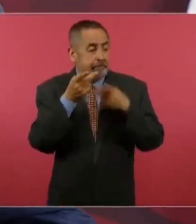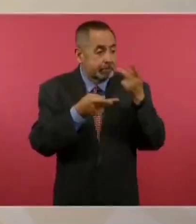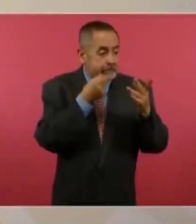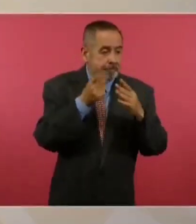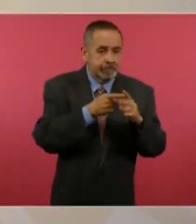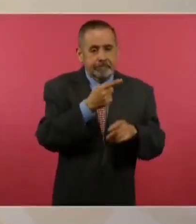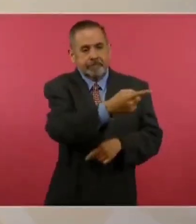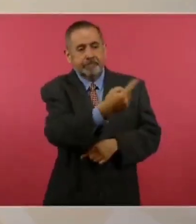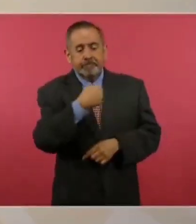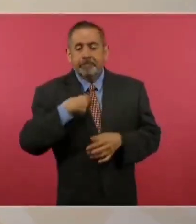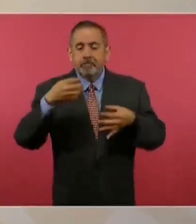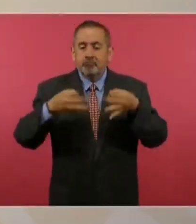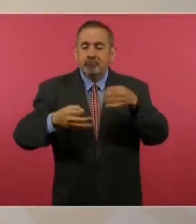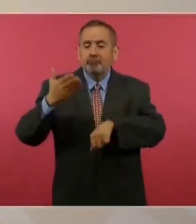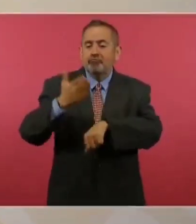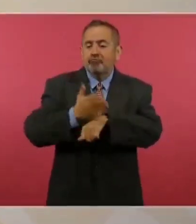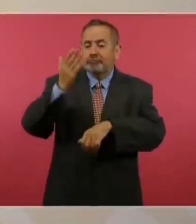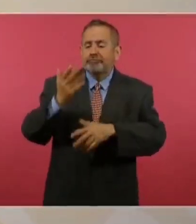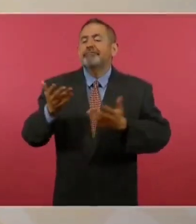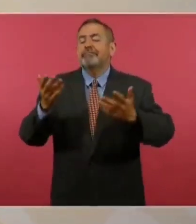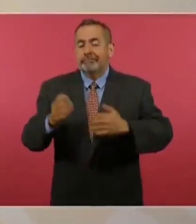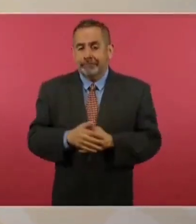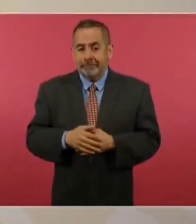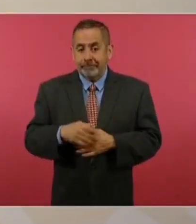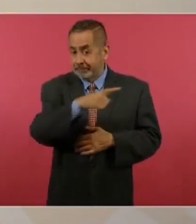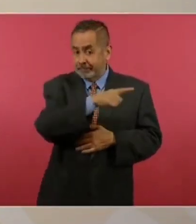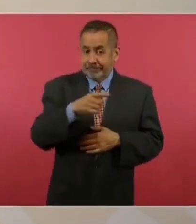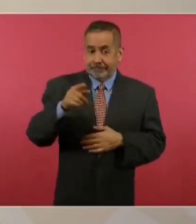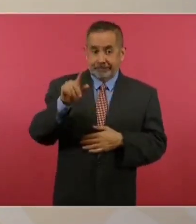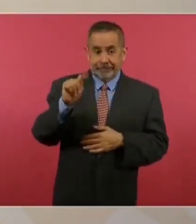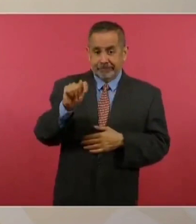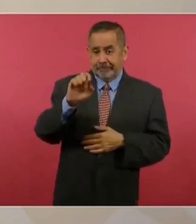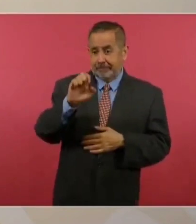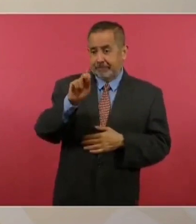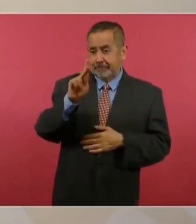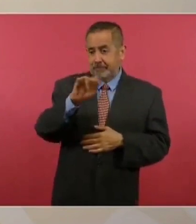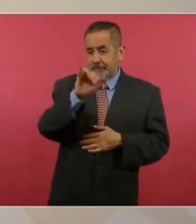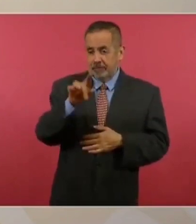Ya me pusieron en la lista negra los del tribunal.